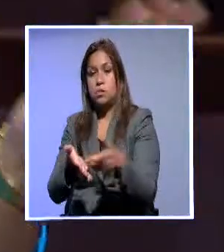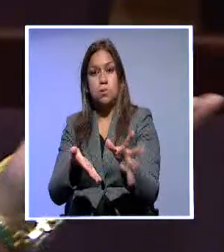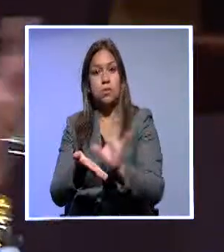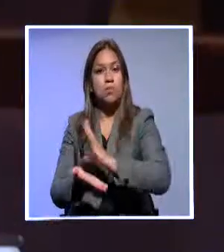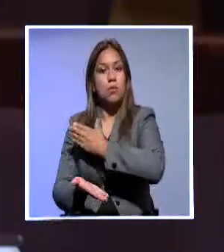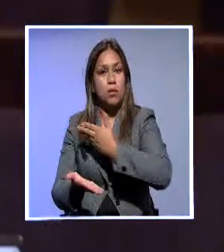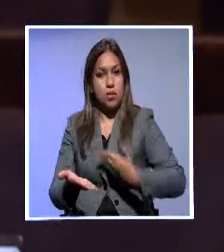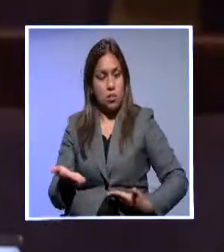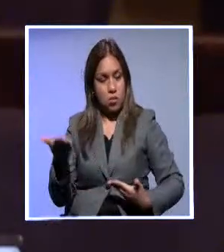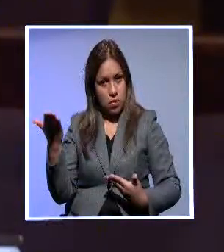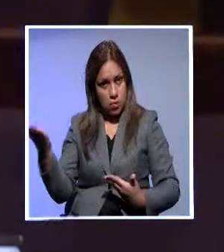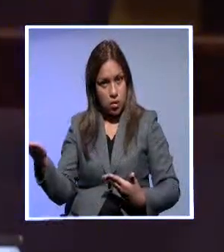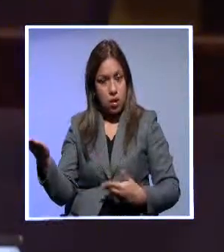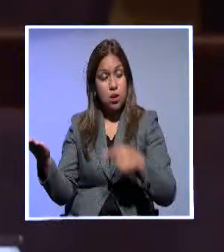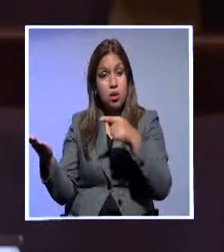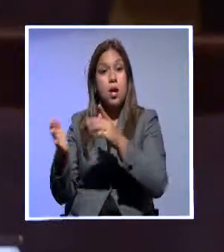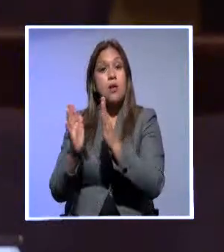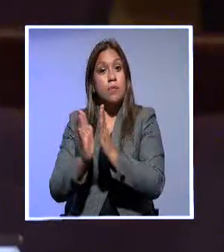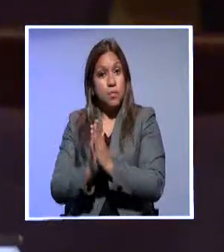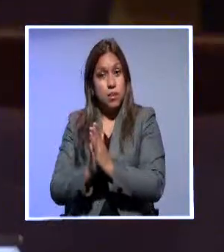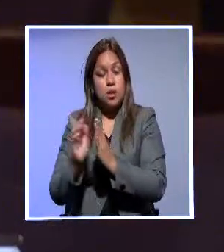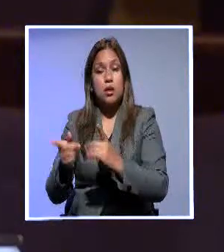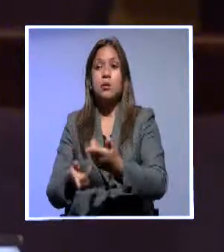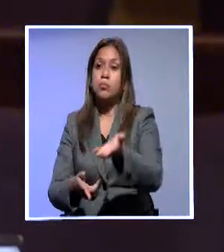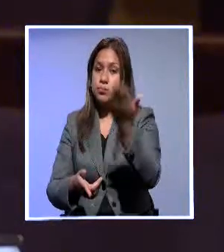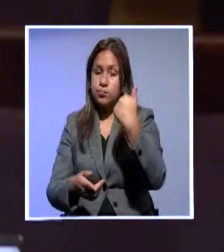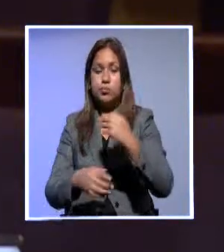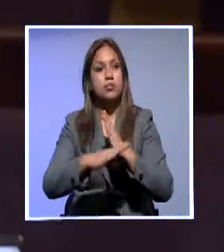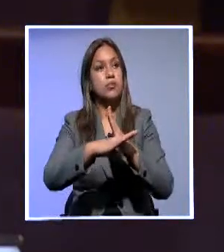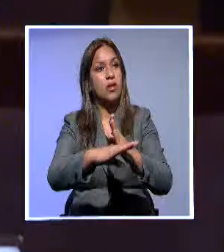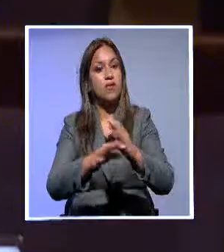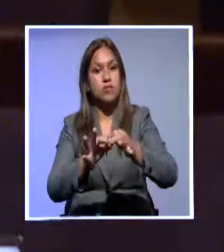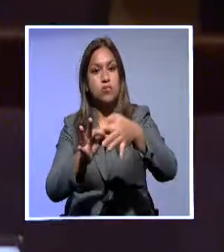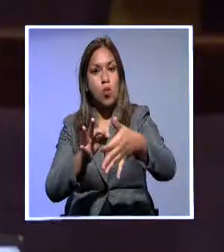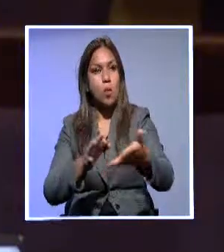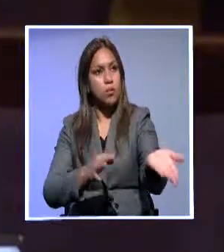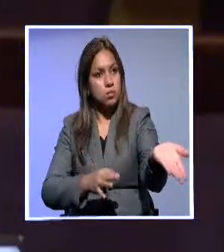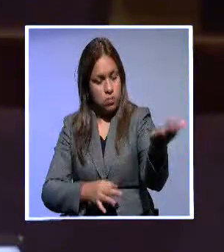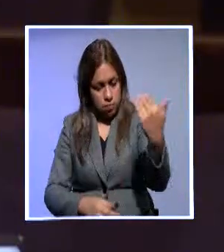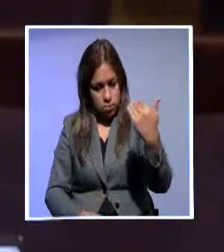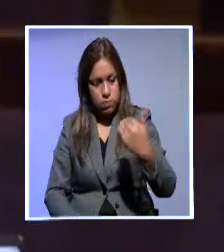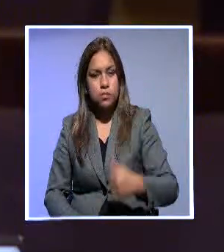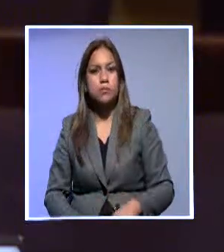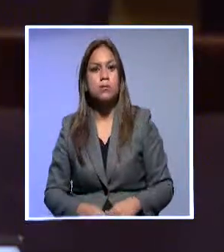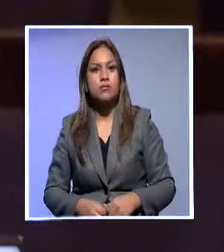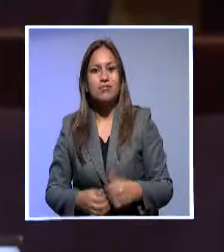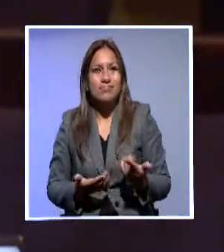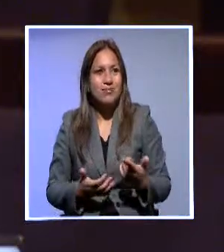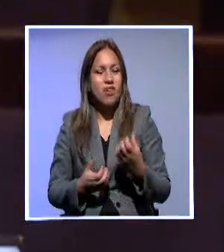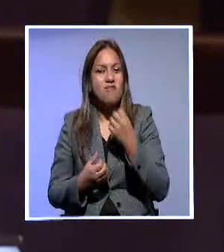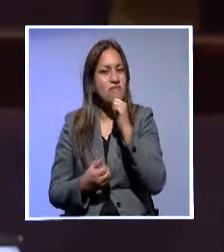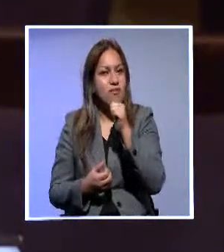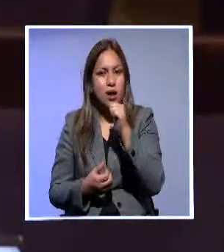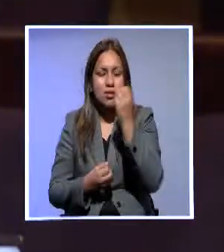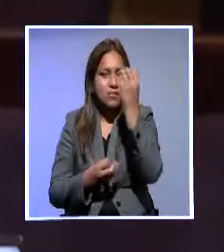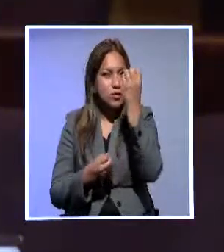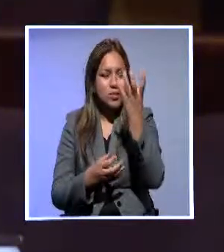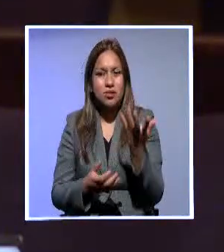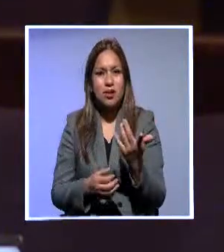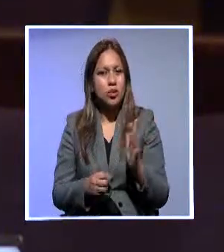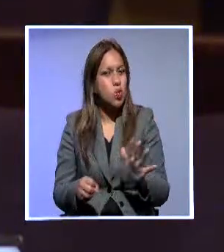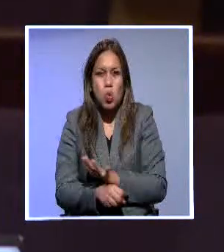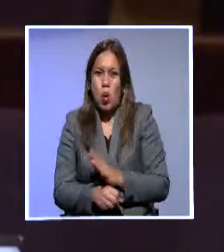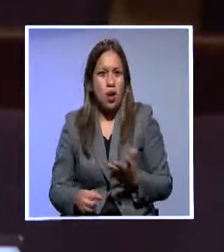carlos que se solicite la comparecencia del defensor creo que son temas que hay que revisar la profundidad la información que se